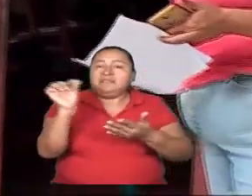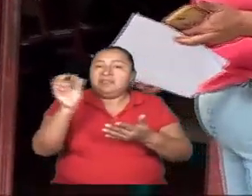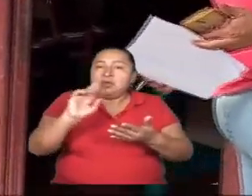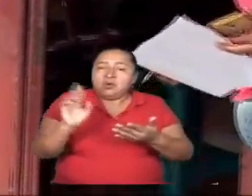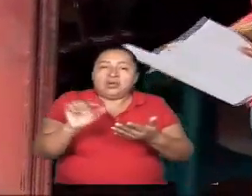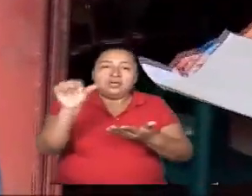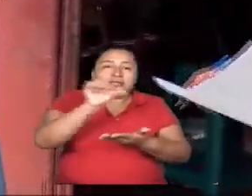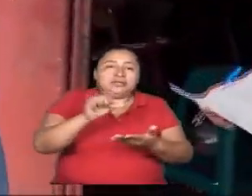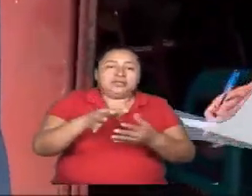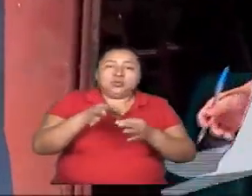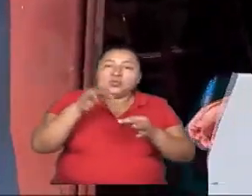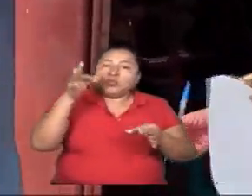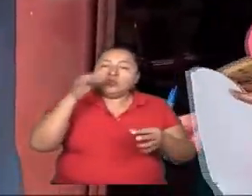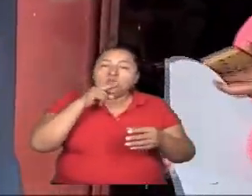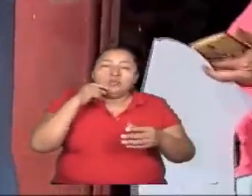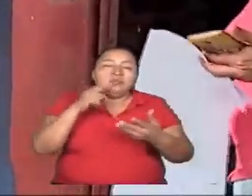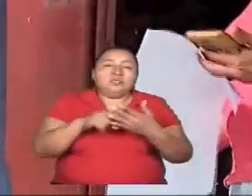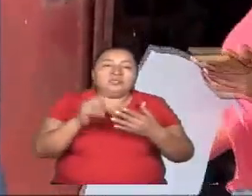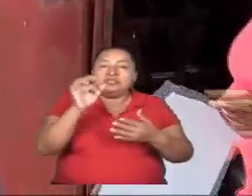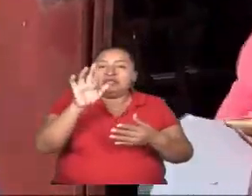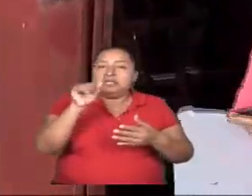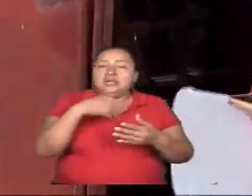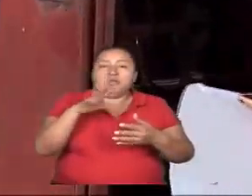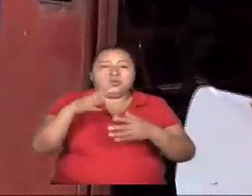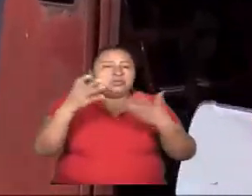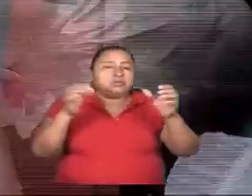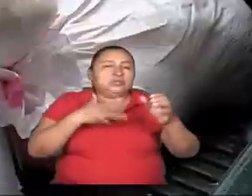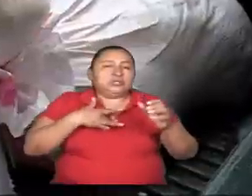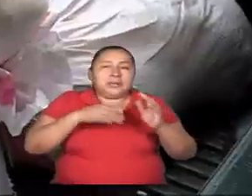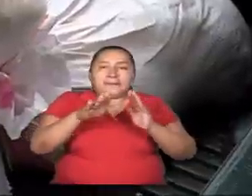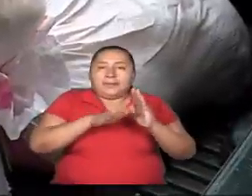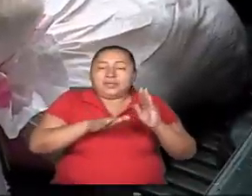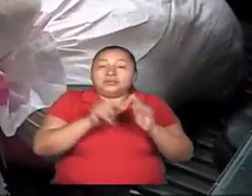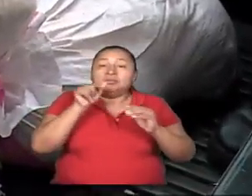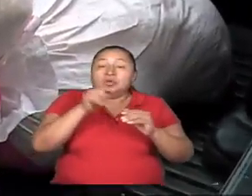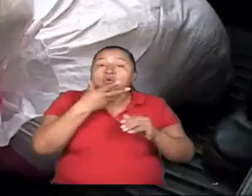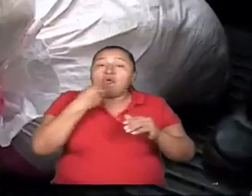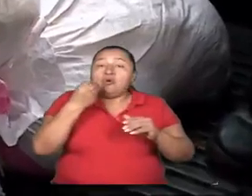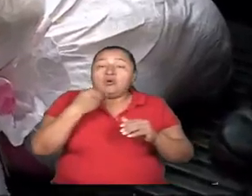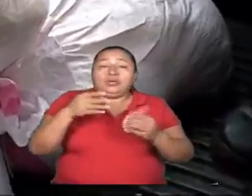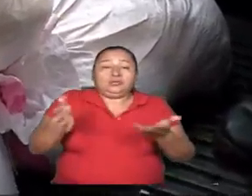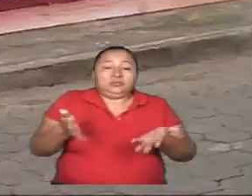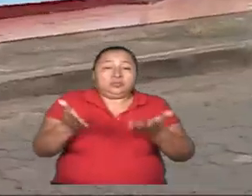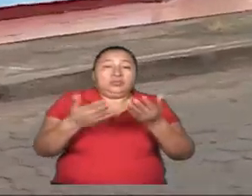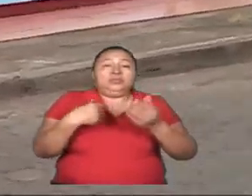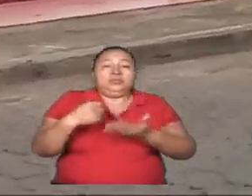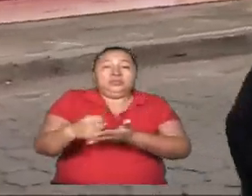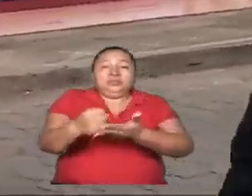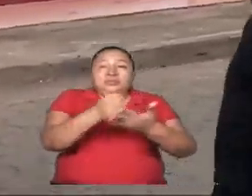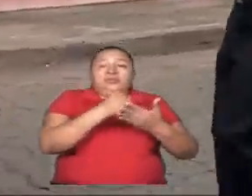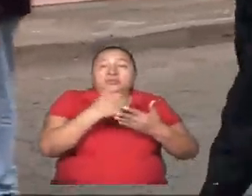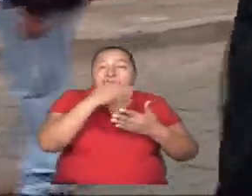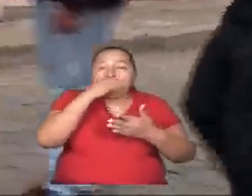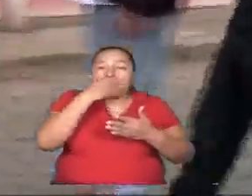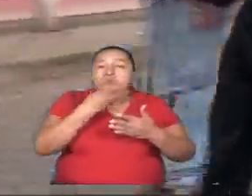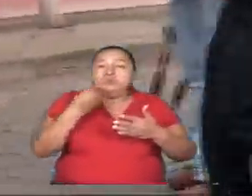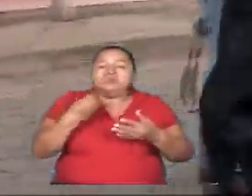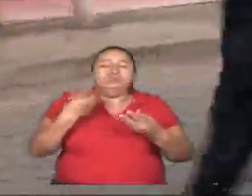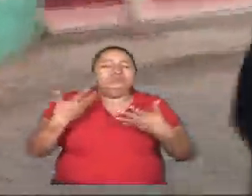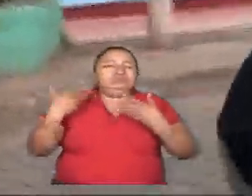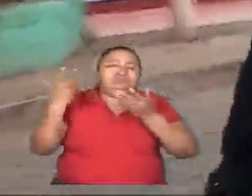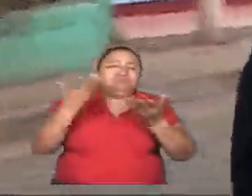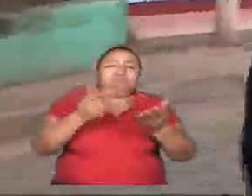aceite, espagueti, cereal y otros productos de necesidad básica. Los jóvenes de la Promotoría Solidaria, con mucha